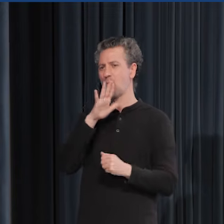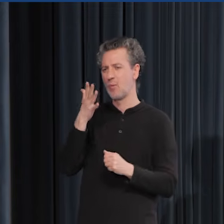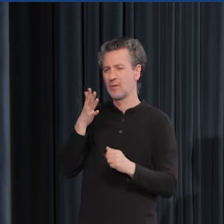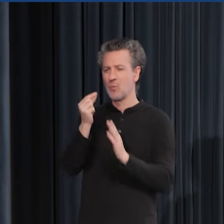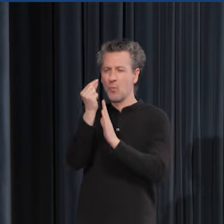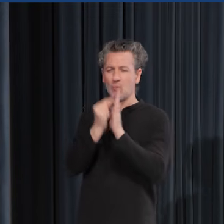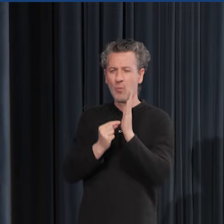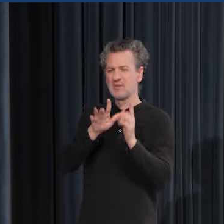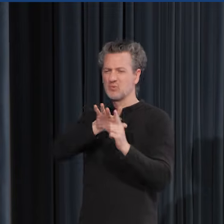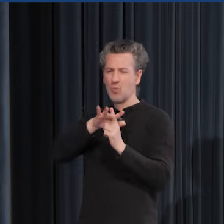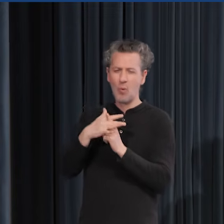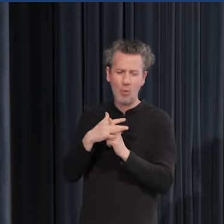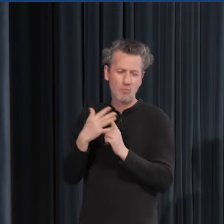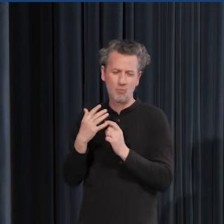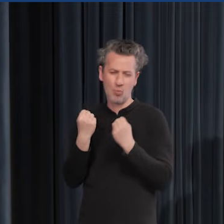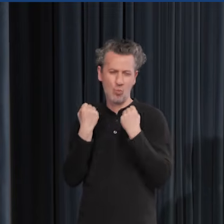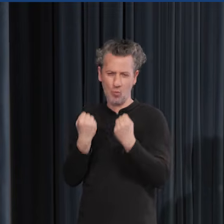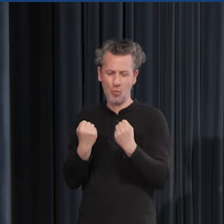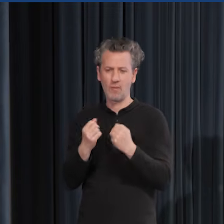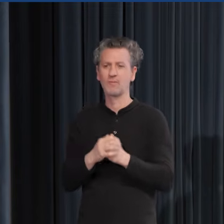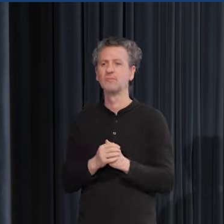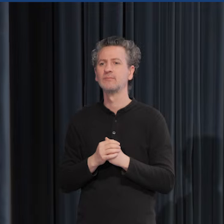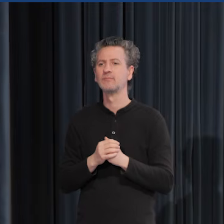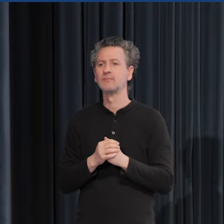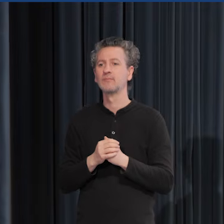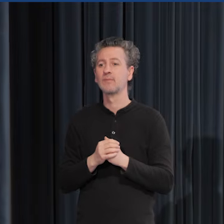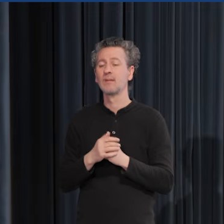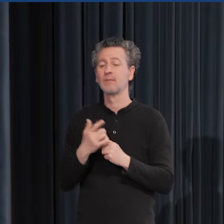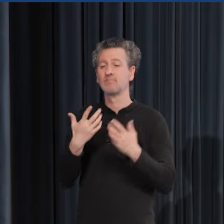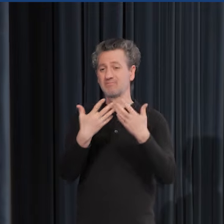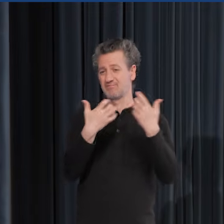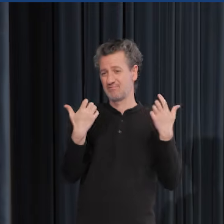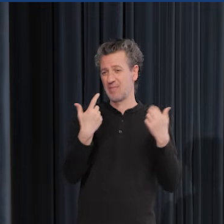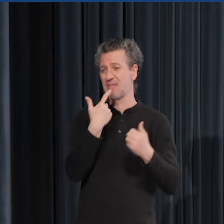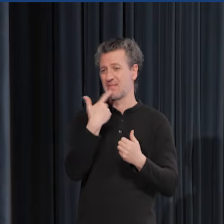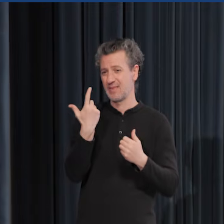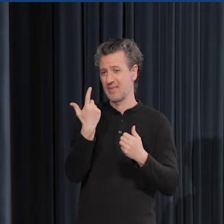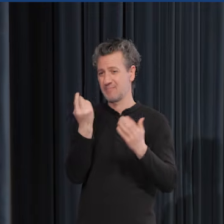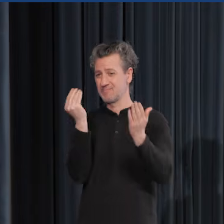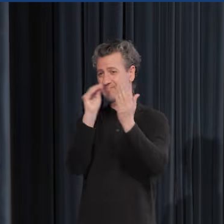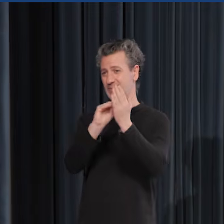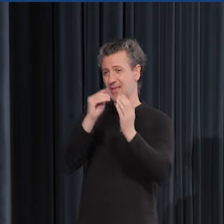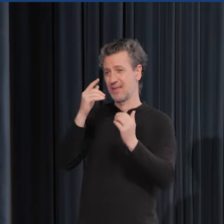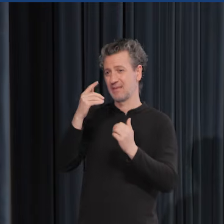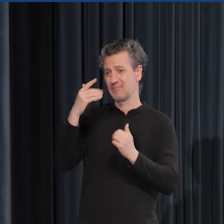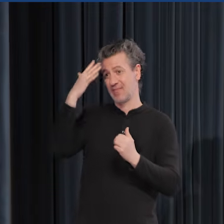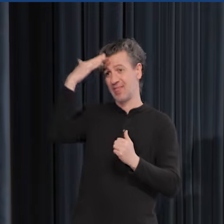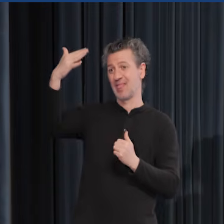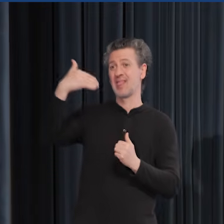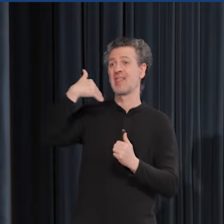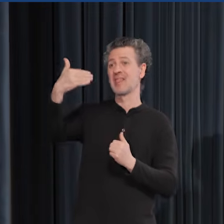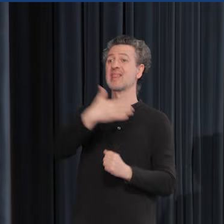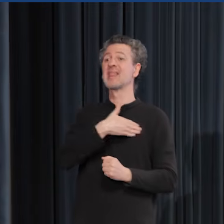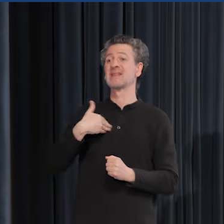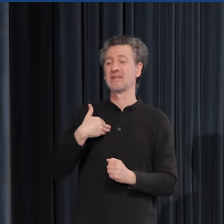condiciones de trabajo. De hecho, una de las personas que escribe una de las notitas en las películas no solo ponen mejores deseos, sino que también uno de ellos